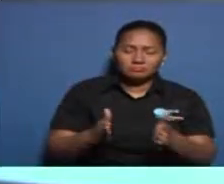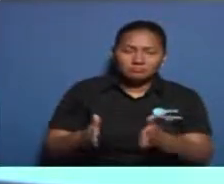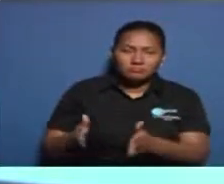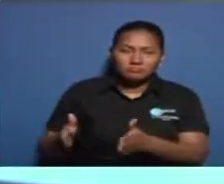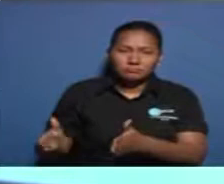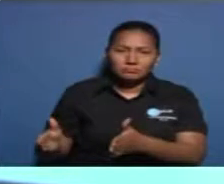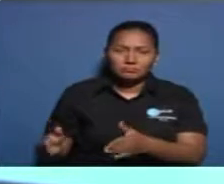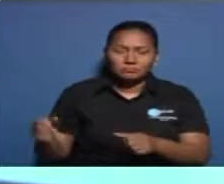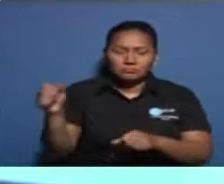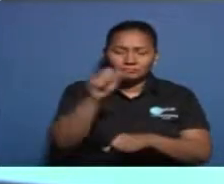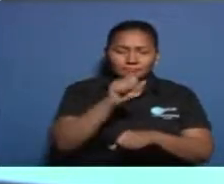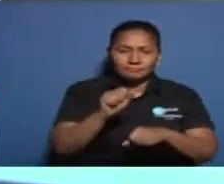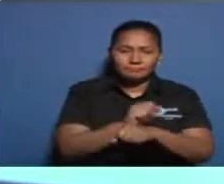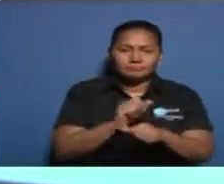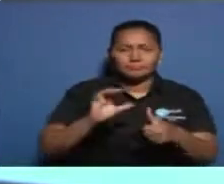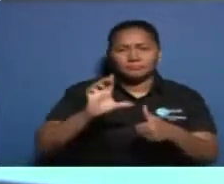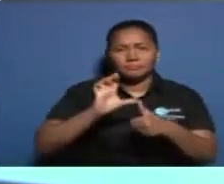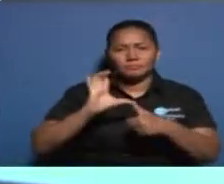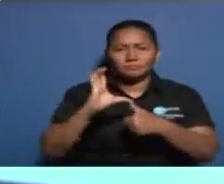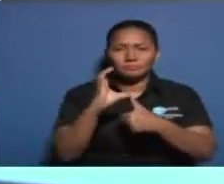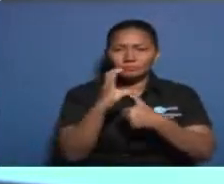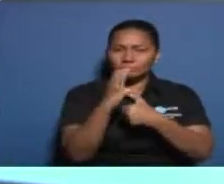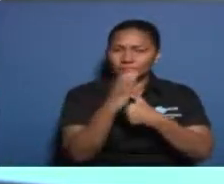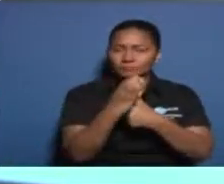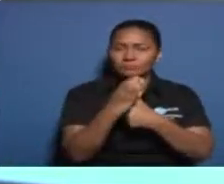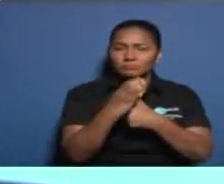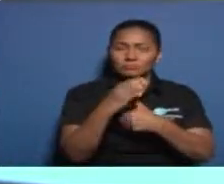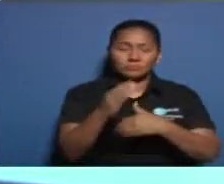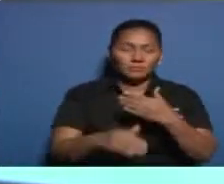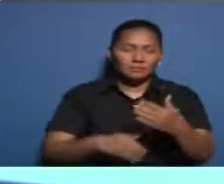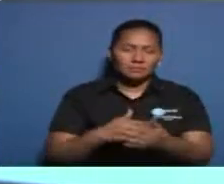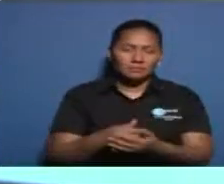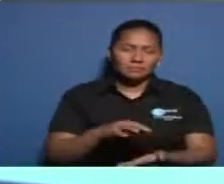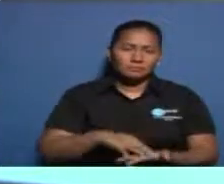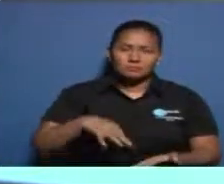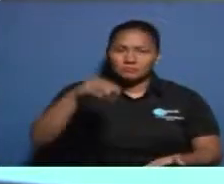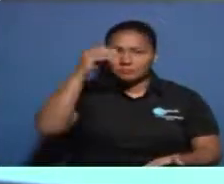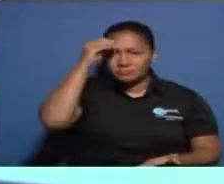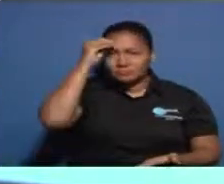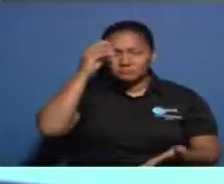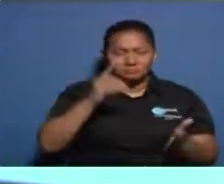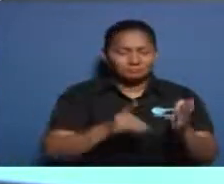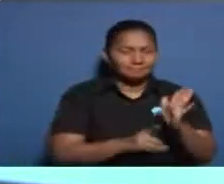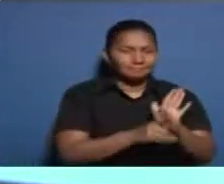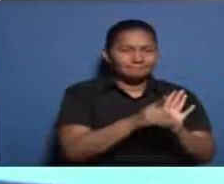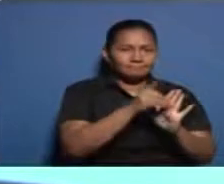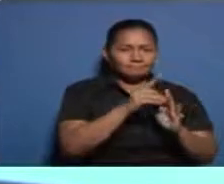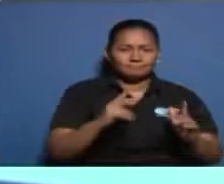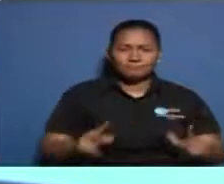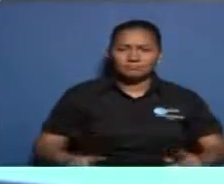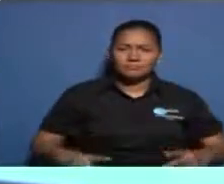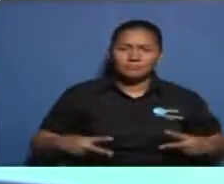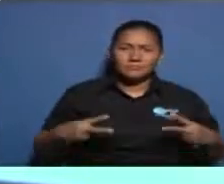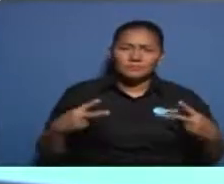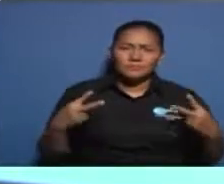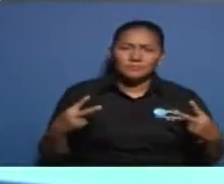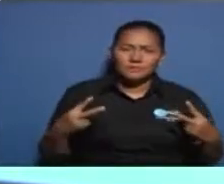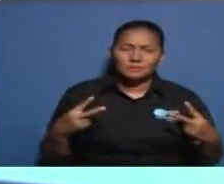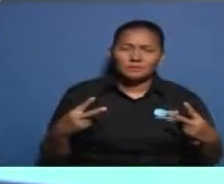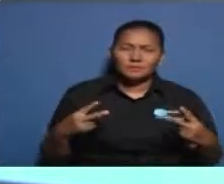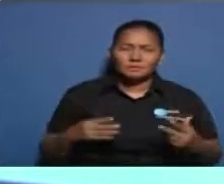lo que hemos todos aprendido si durante el desarrollo de nuestras vidas a través de un proceso de socialización